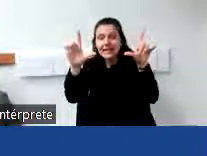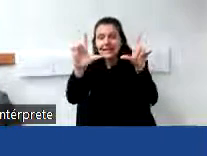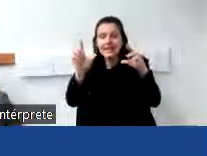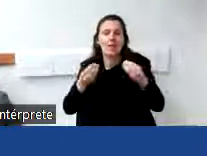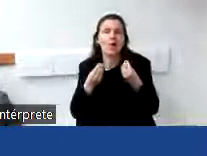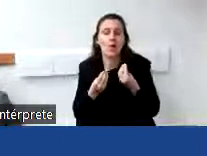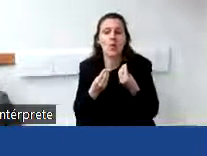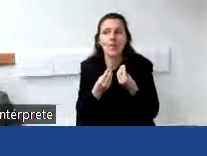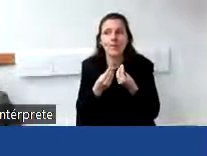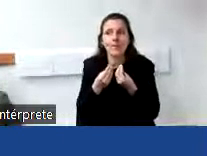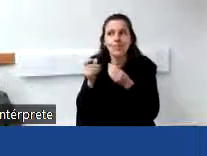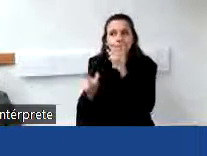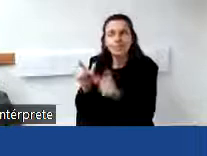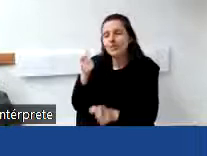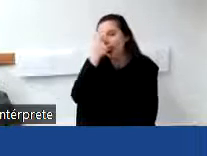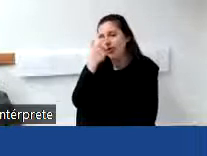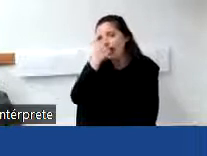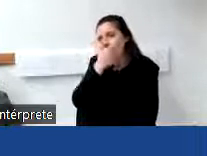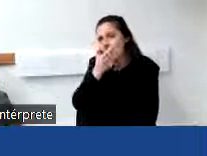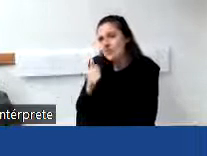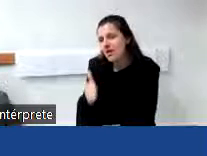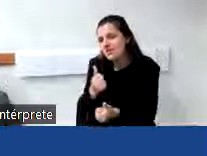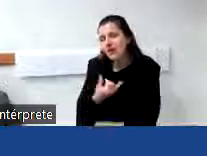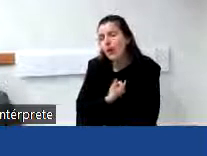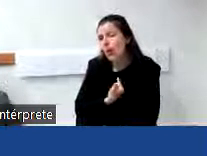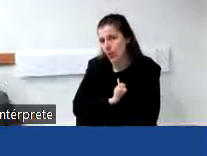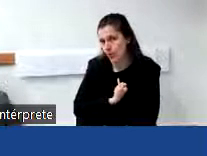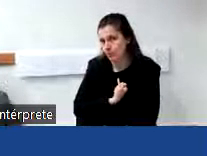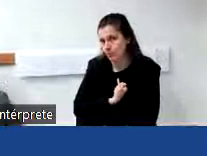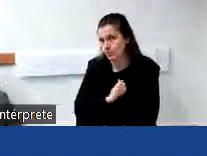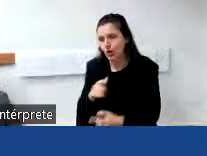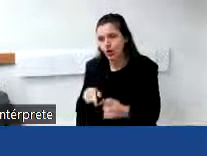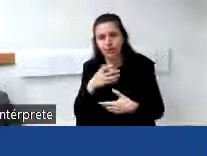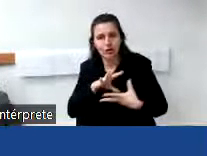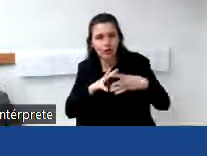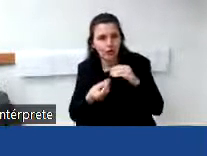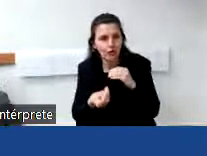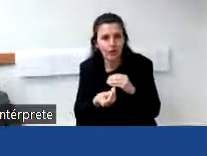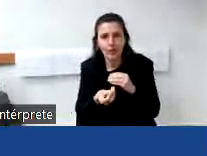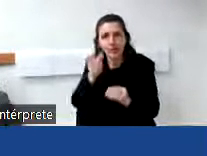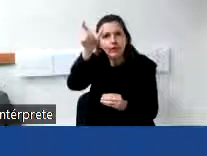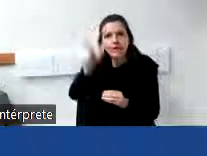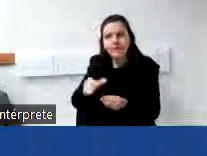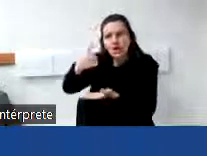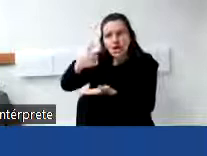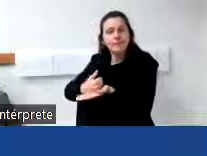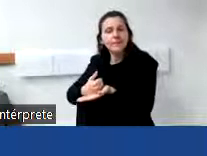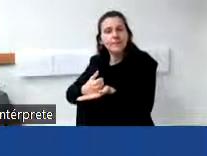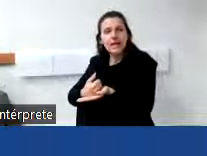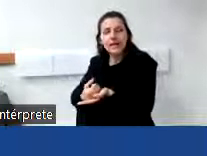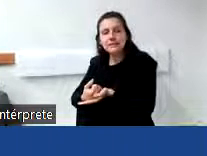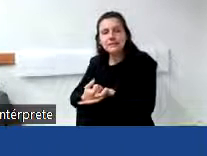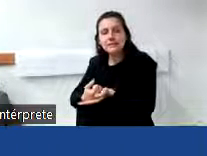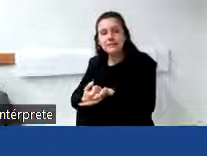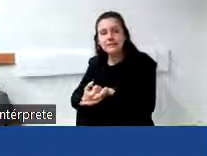¿cómo podemos hacer? ¿Ah? O sea, lo brindamos en otro formato, hay una persona que llama por el nombre también. Entonces,